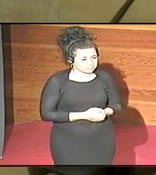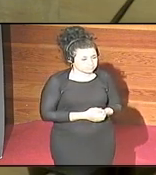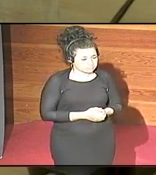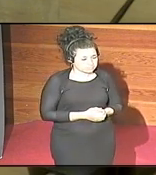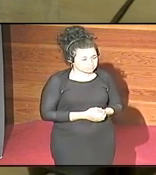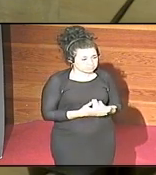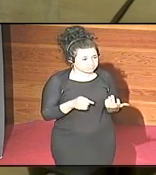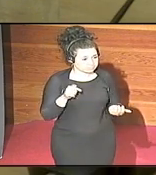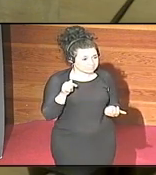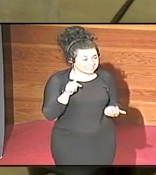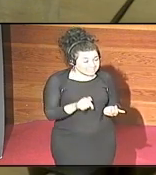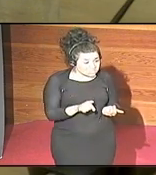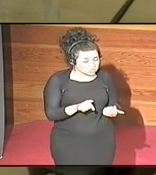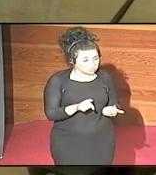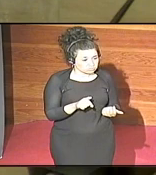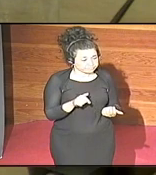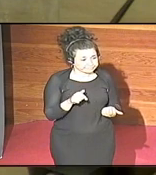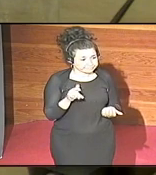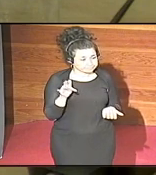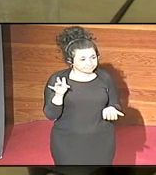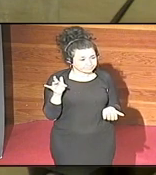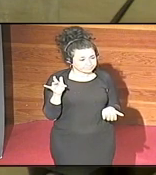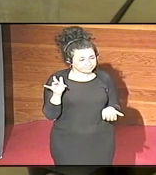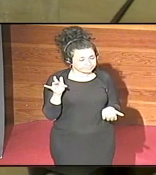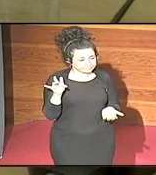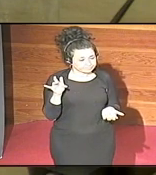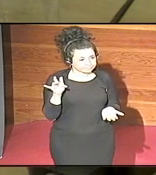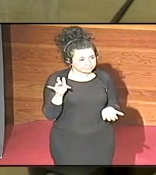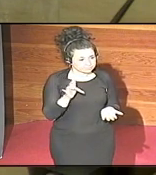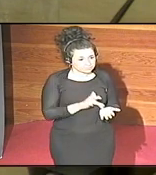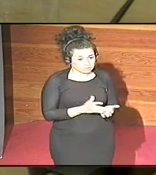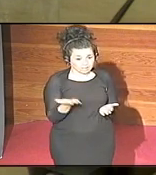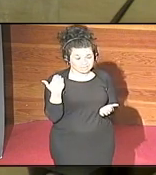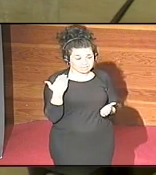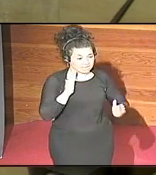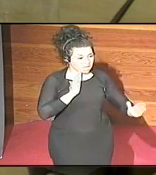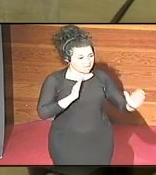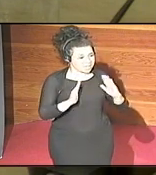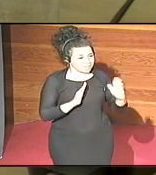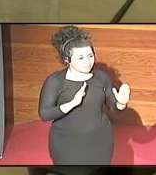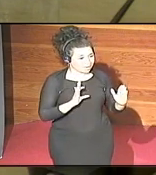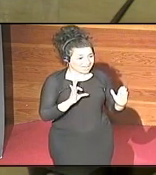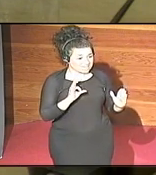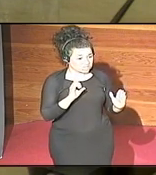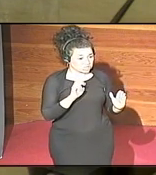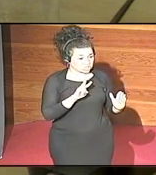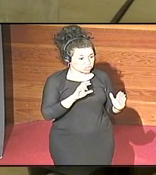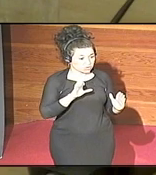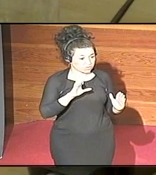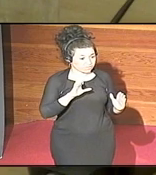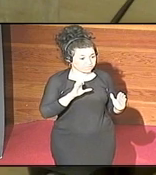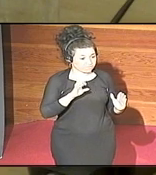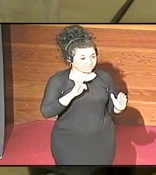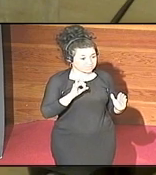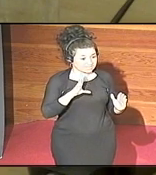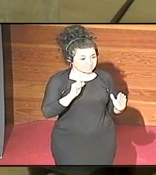Eso es un fenómeno que en la época soviética no se había producido. Y la